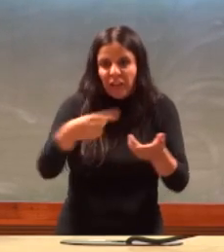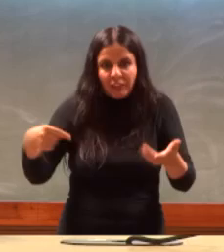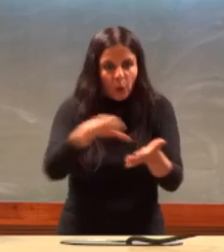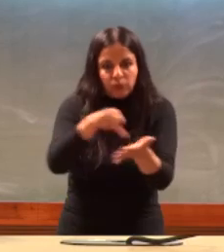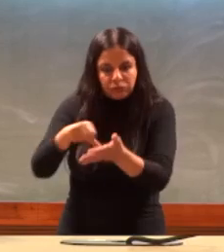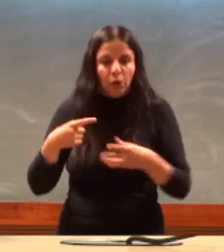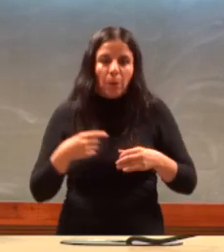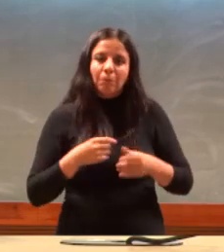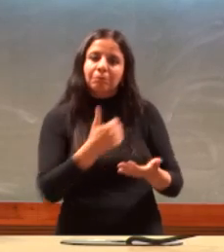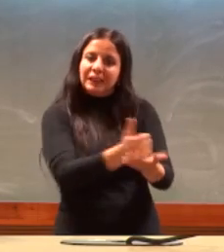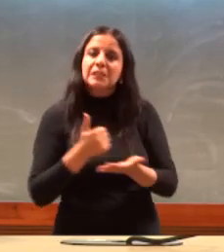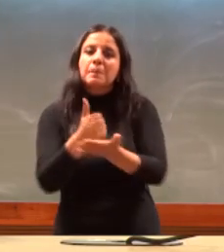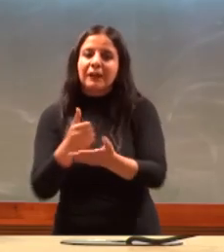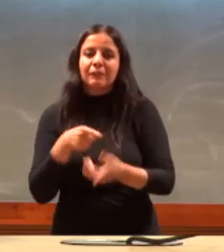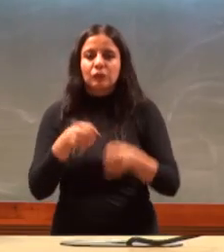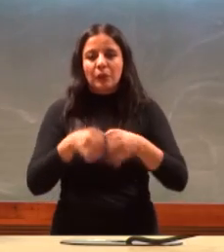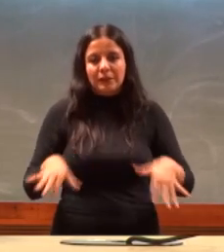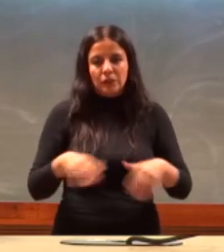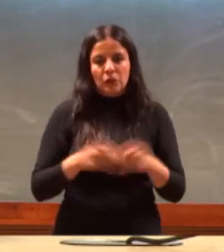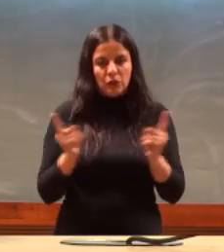nuestras metas en cuanto a extensión